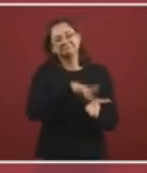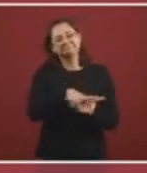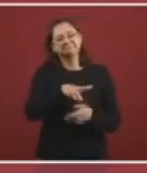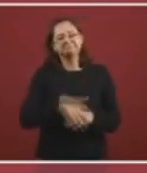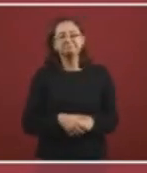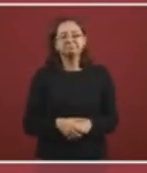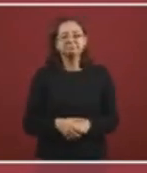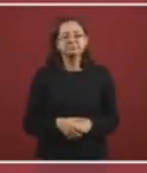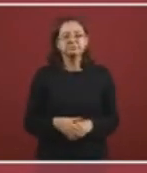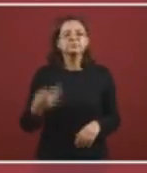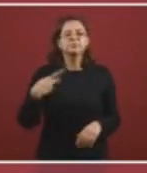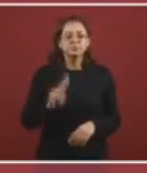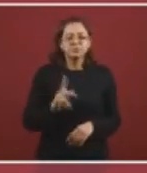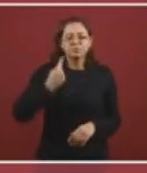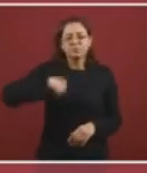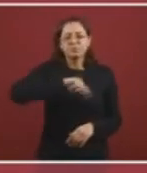Lo que tenemos que hacer